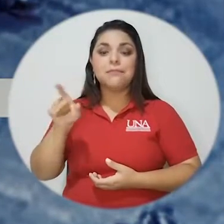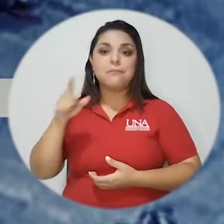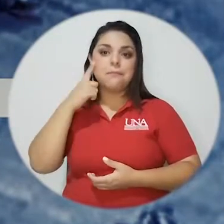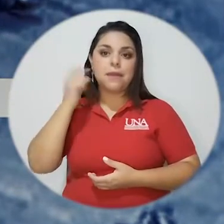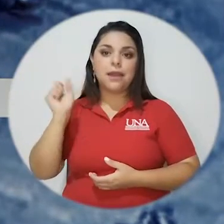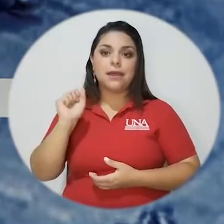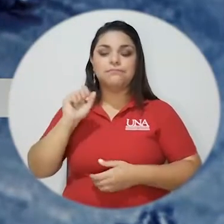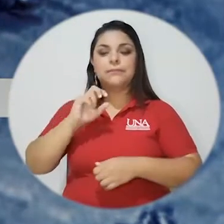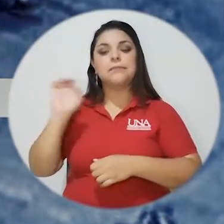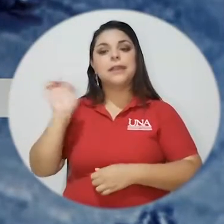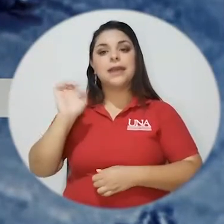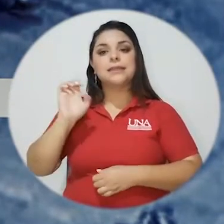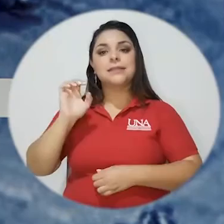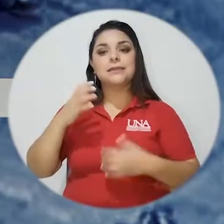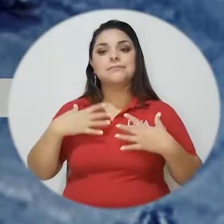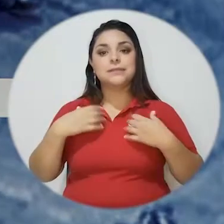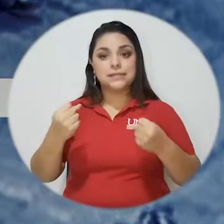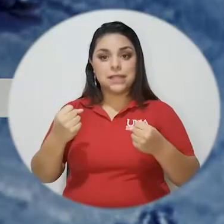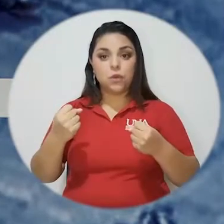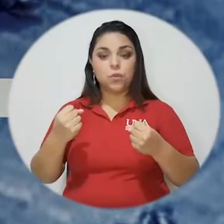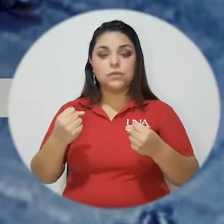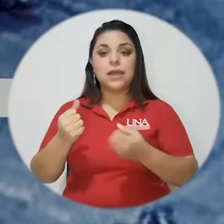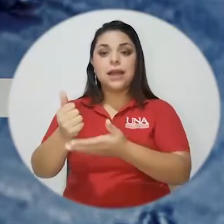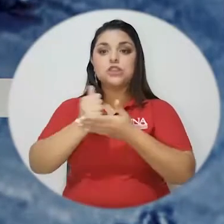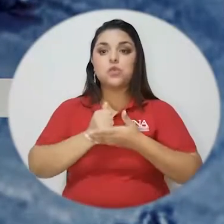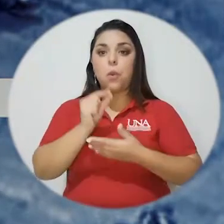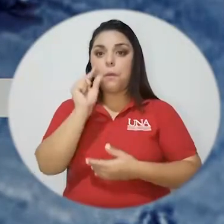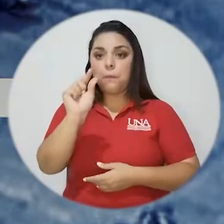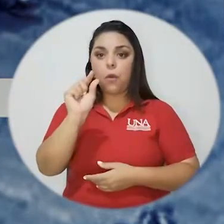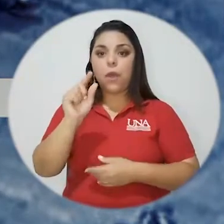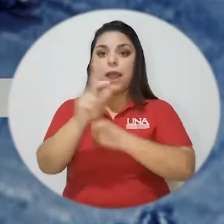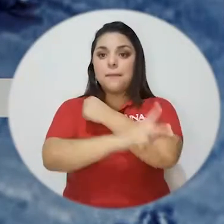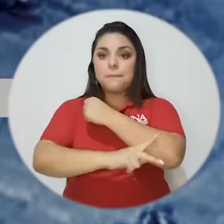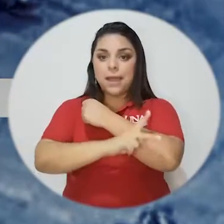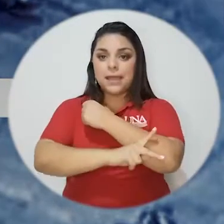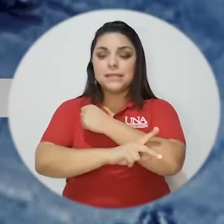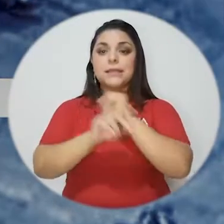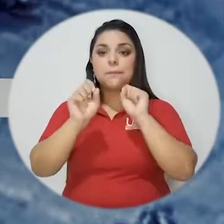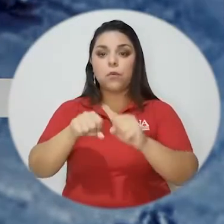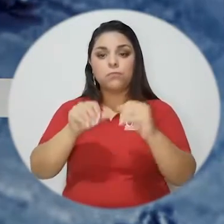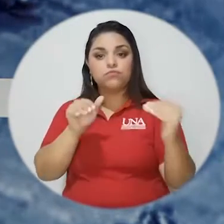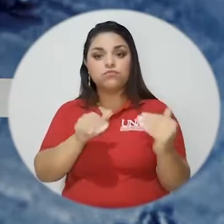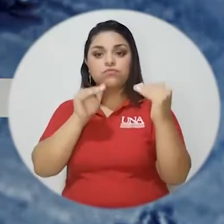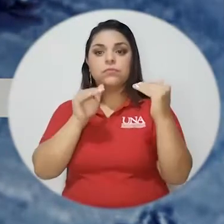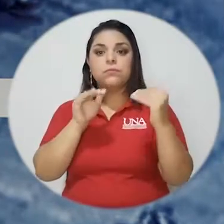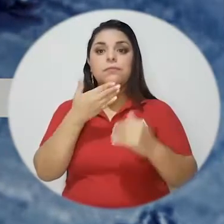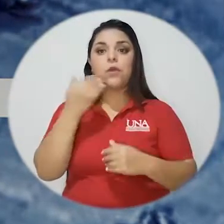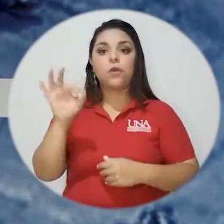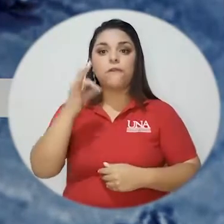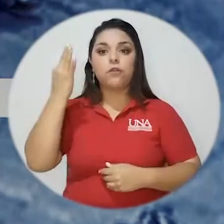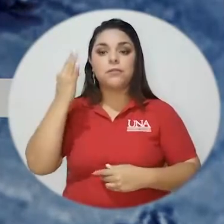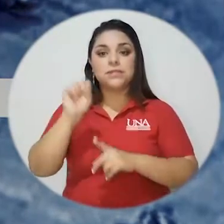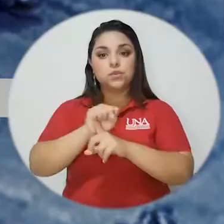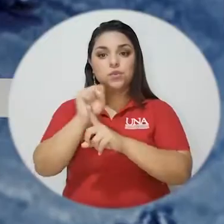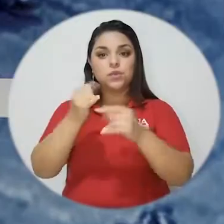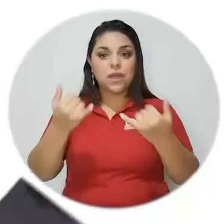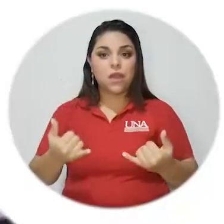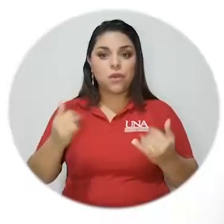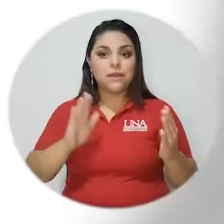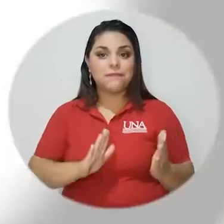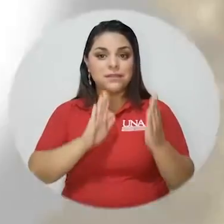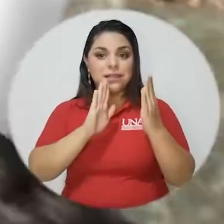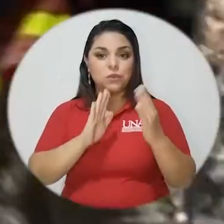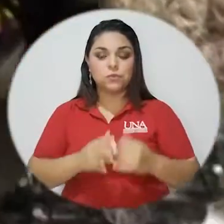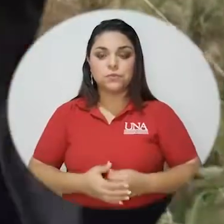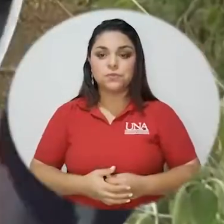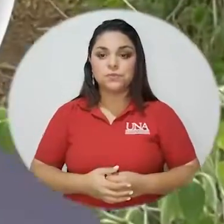sanitaria ayudó un poco a que el país pudiera hacer frente de una mejor manera a la situación que estamos enfrentando.